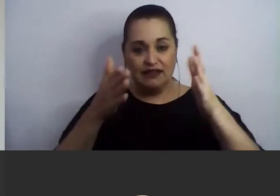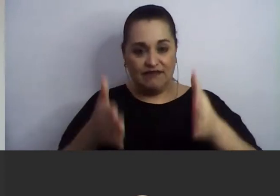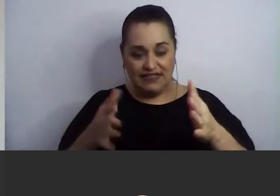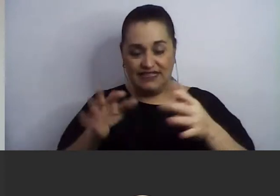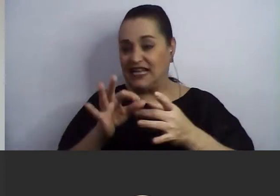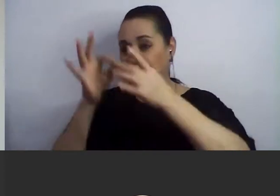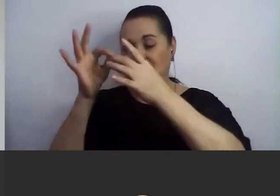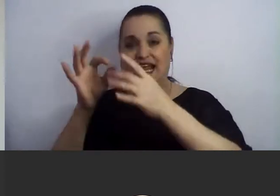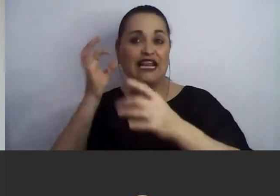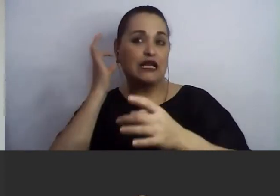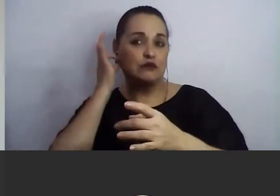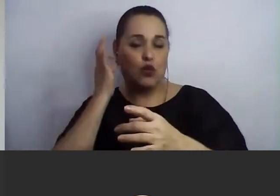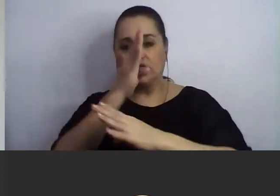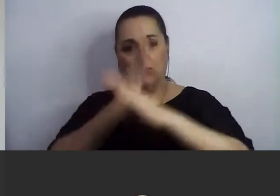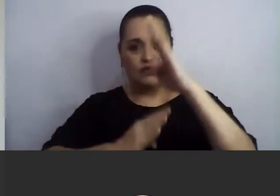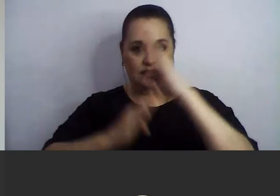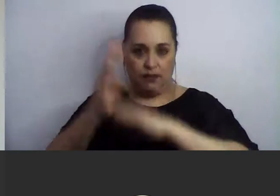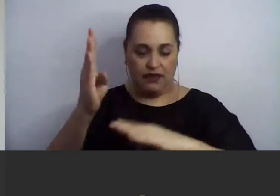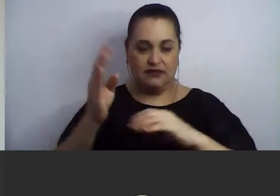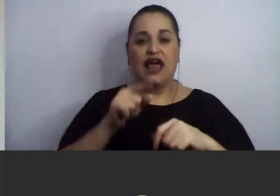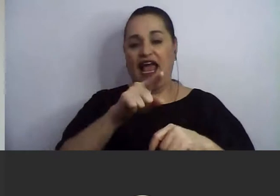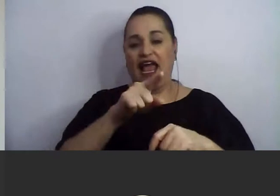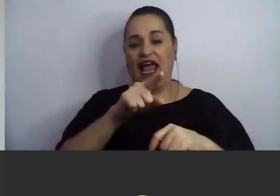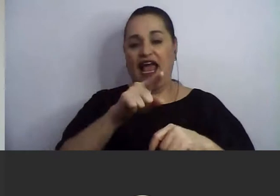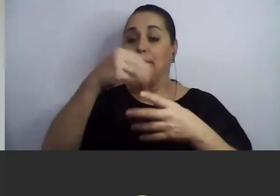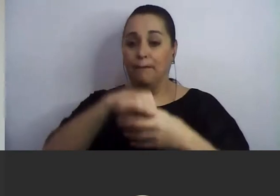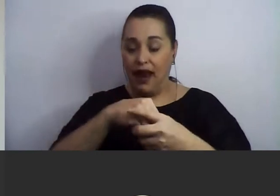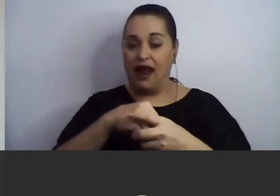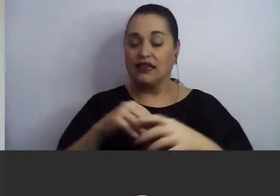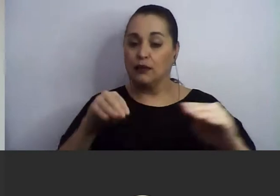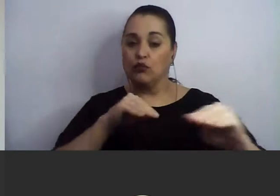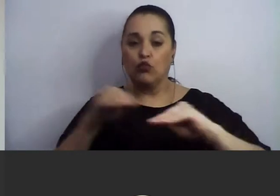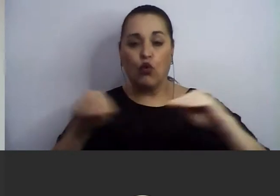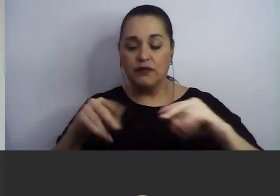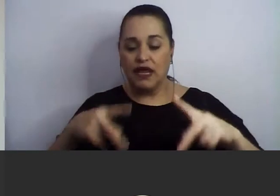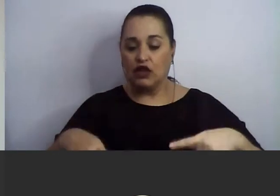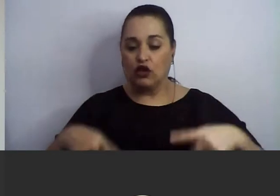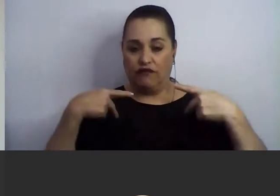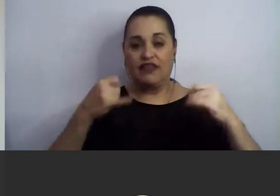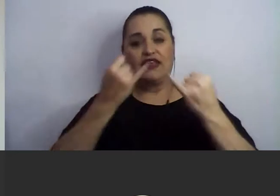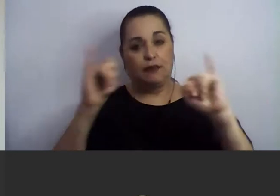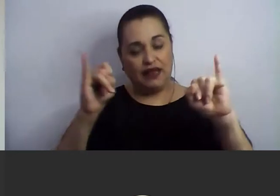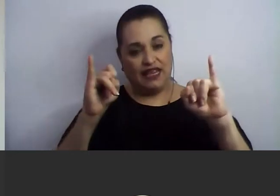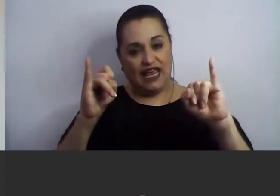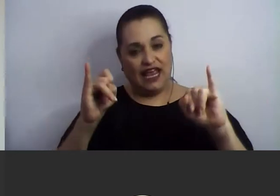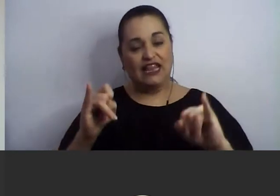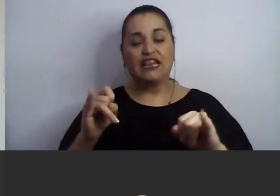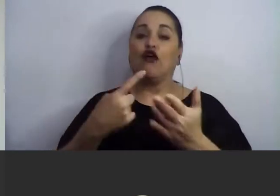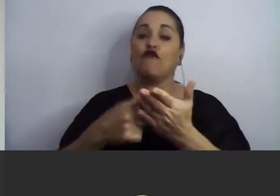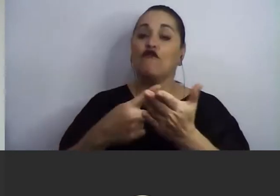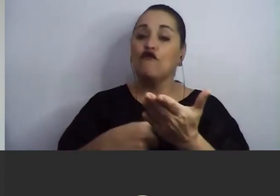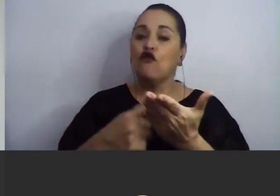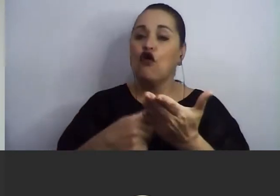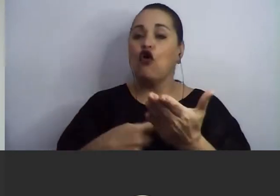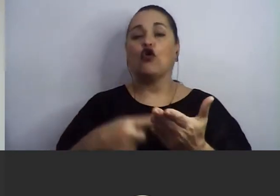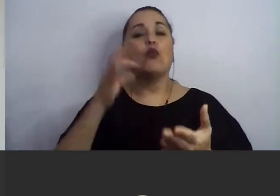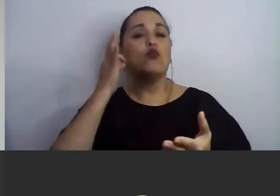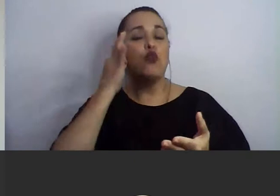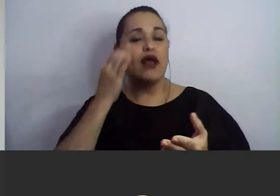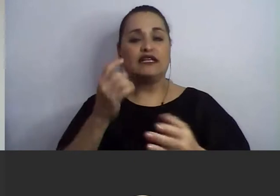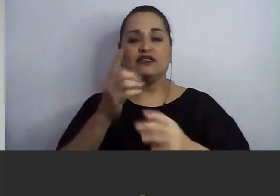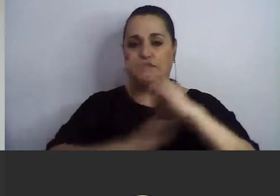de las mujeres con discapacidad. Forma parte del Movimiento de Vida Independiente y Foro de Mujeres con Discapacidad.